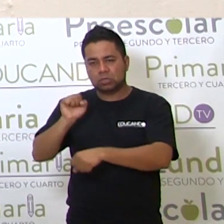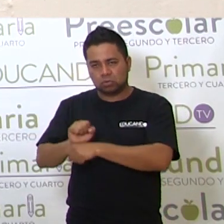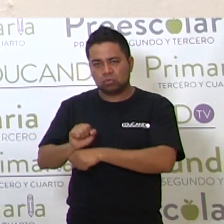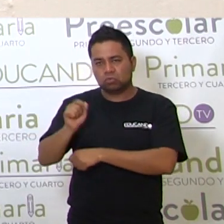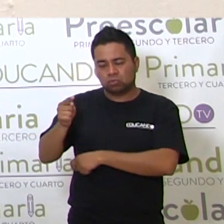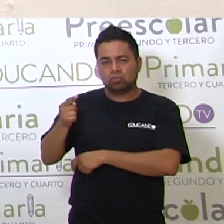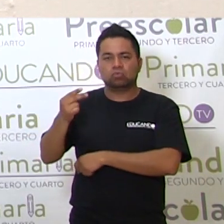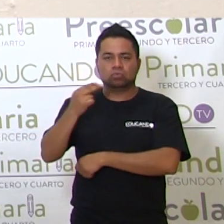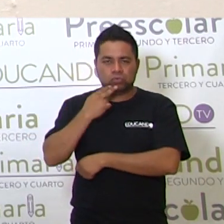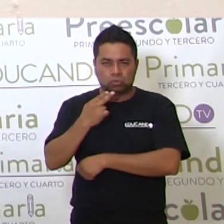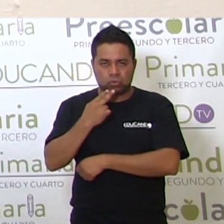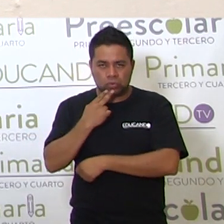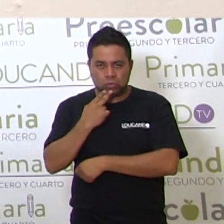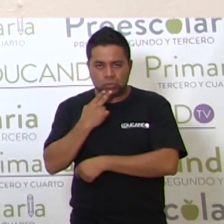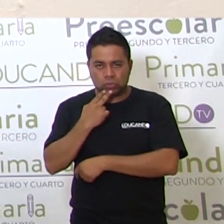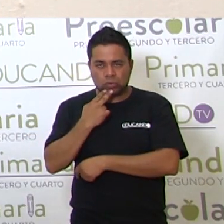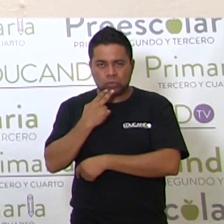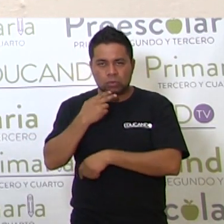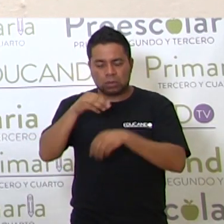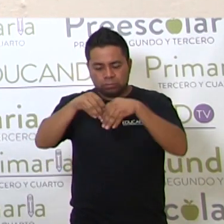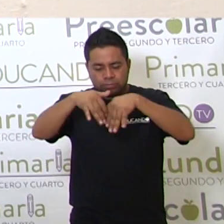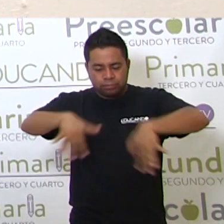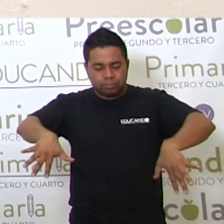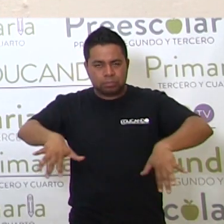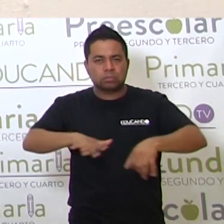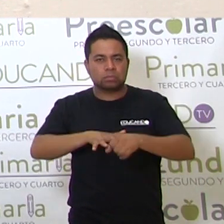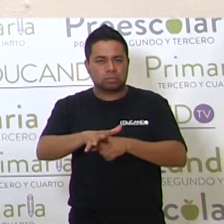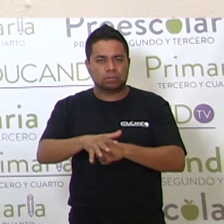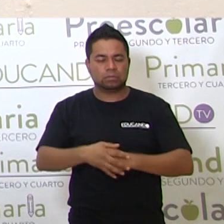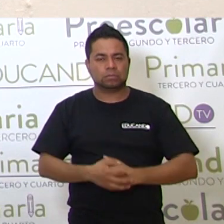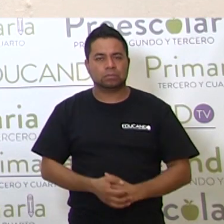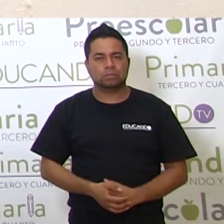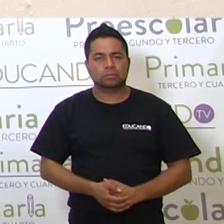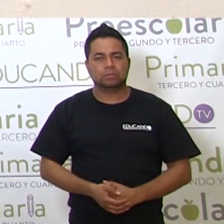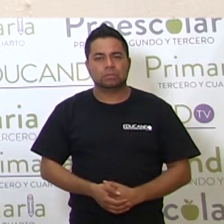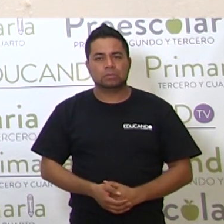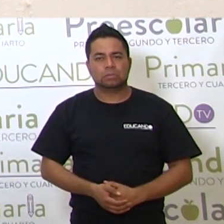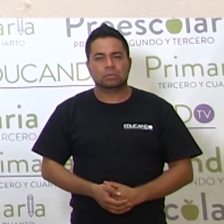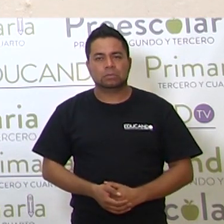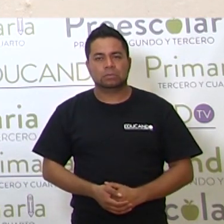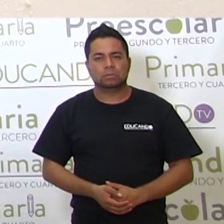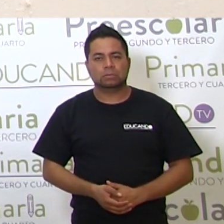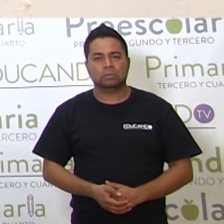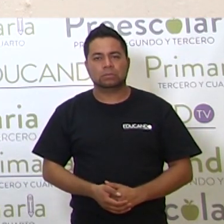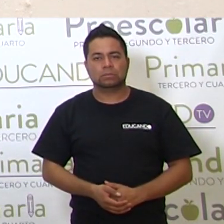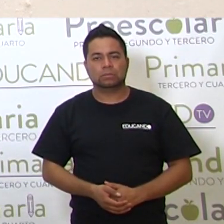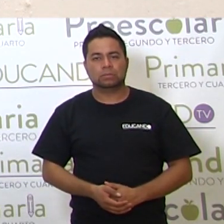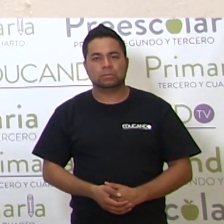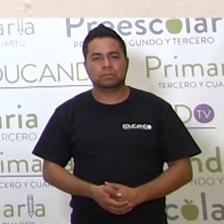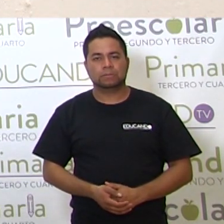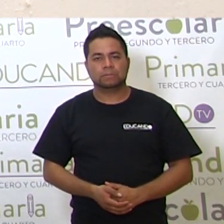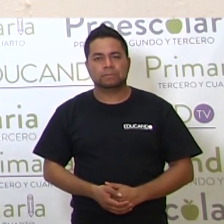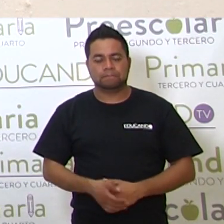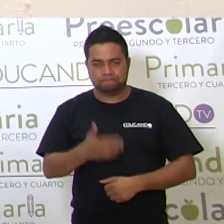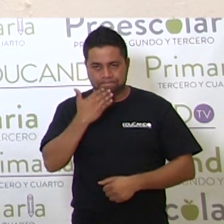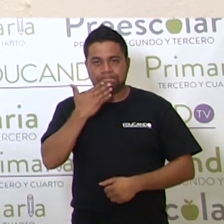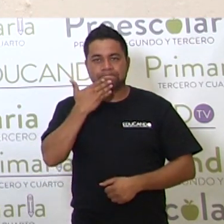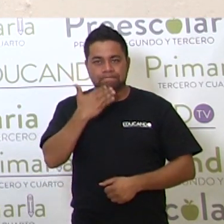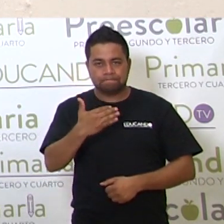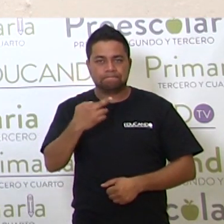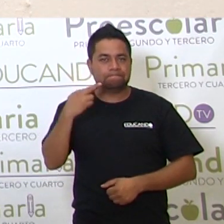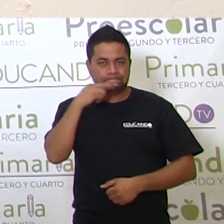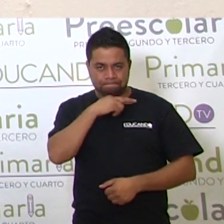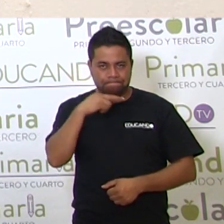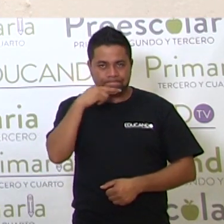utilizado ustedes un mapa conceptual? Bien, pues entonces vamos rápidamente